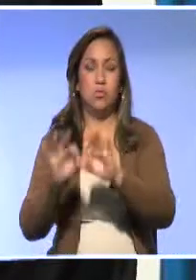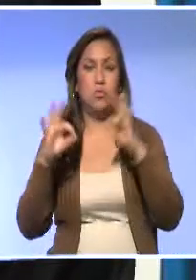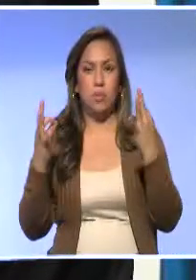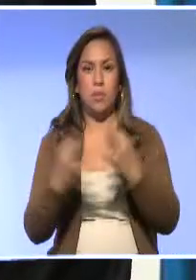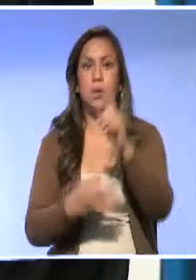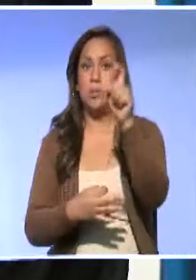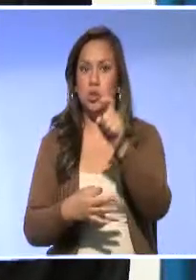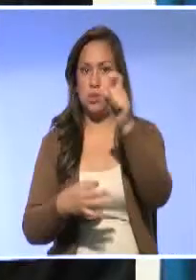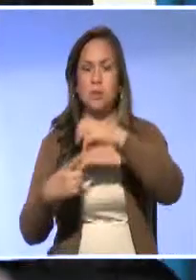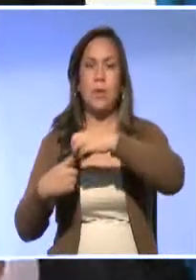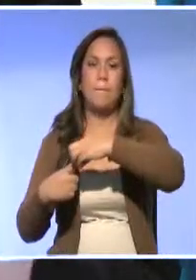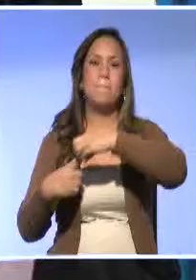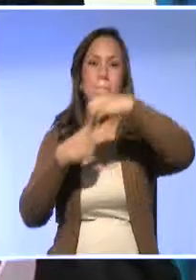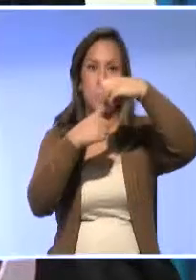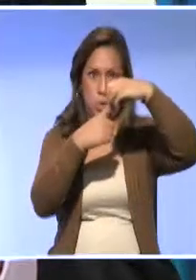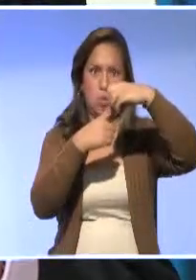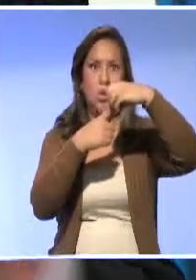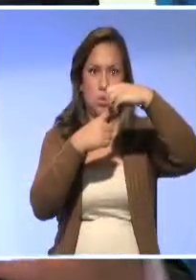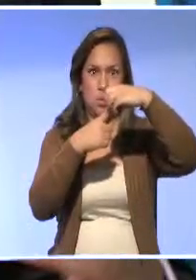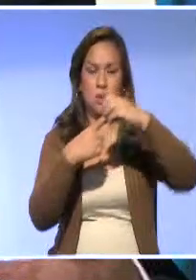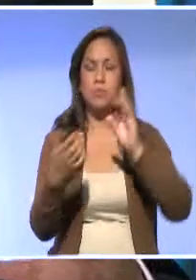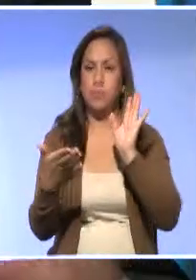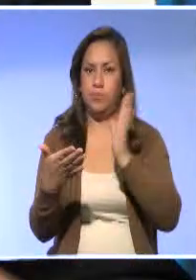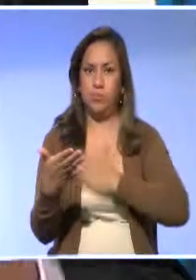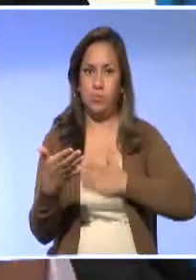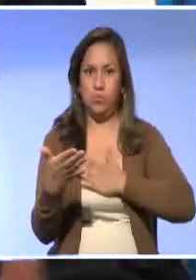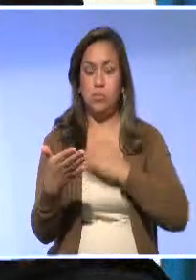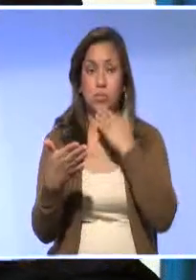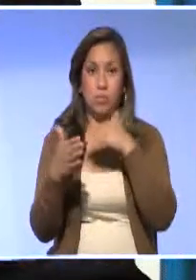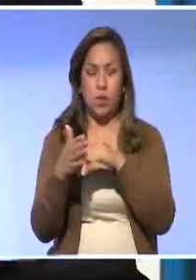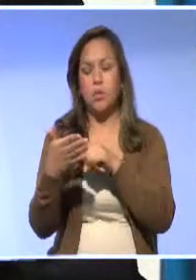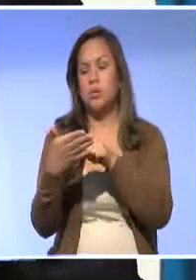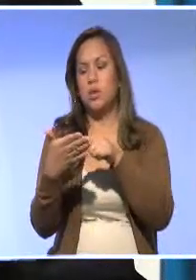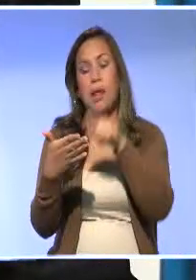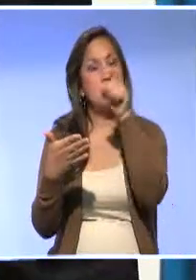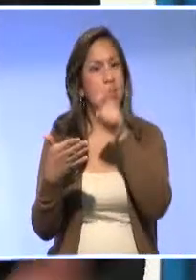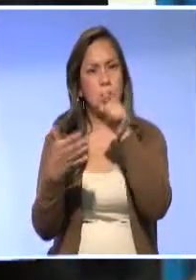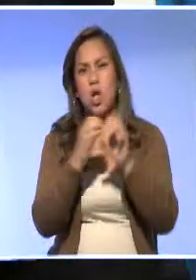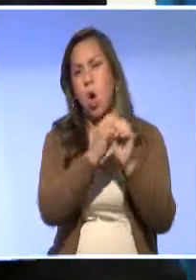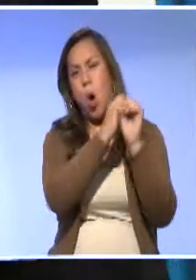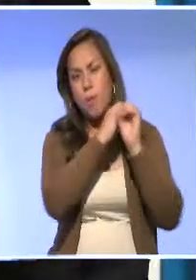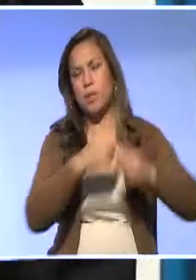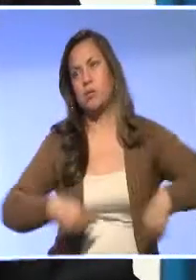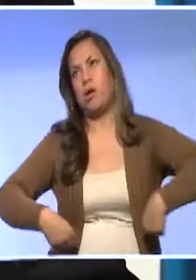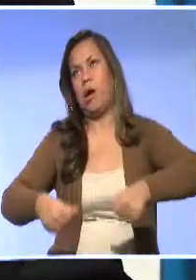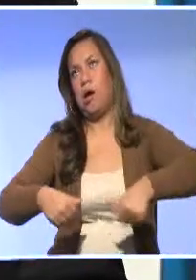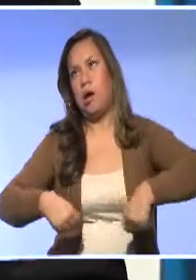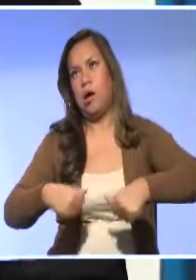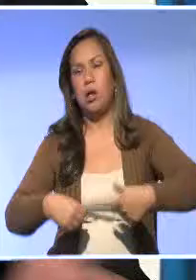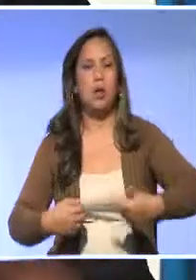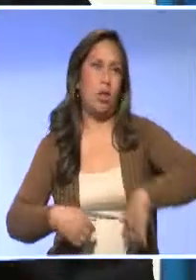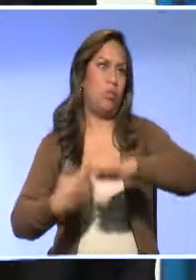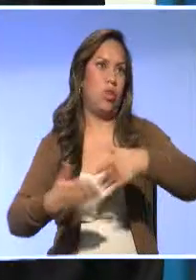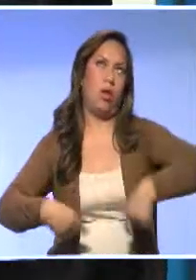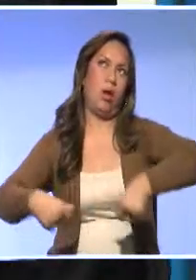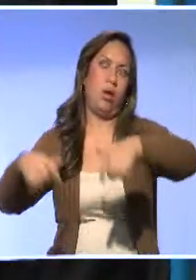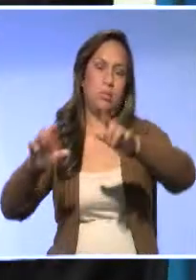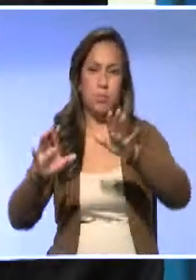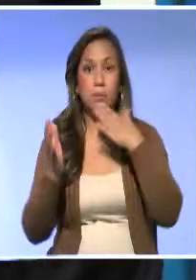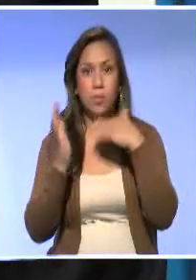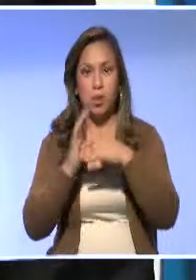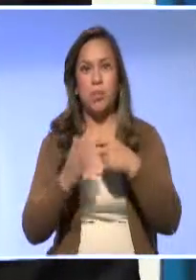prioridad en los gastos aquellos que son imprescindibles que tienen que hacerlos como cuáles por ejemplo la comida para